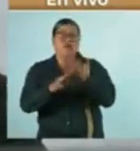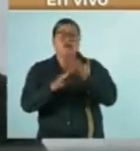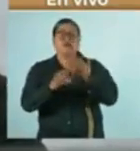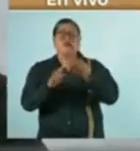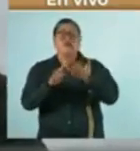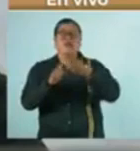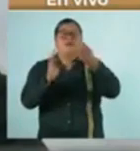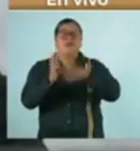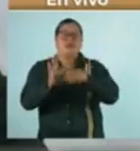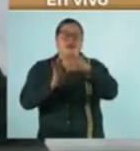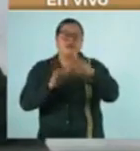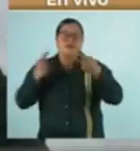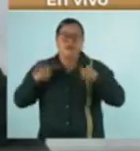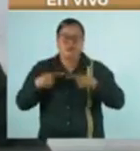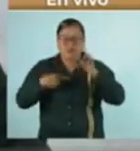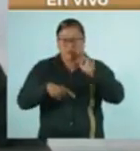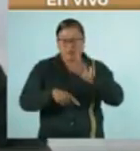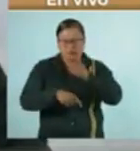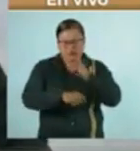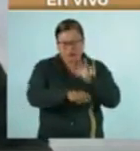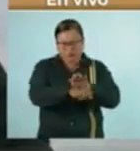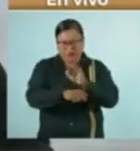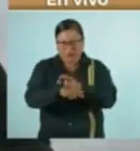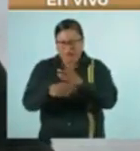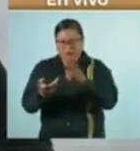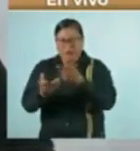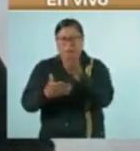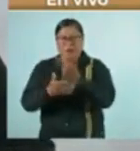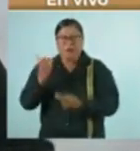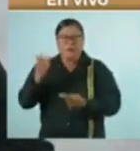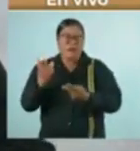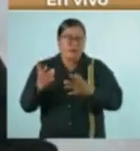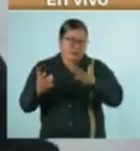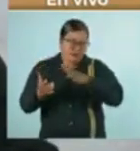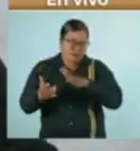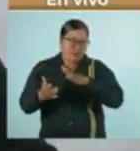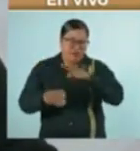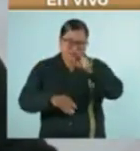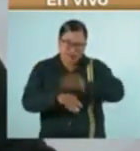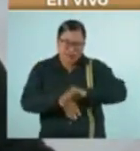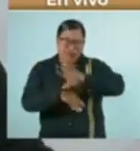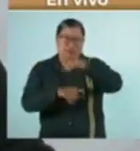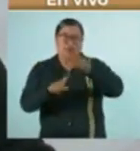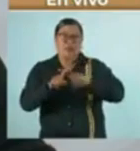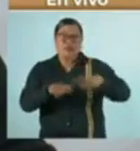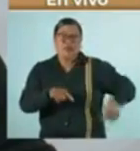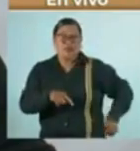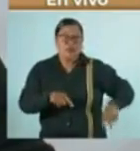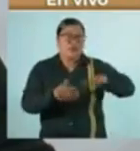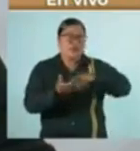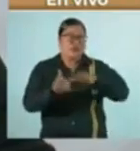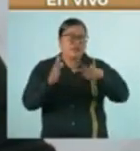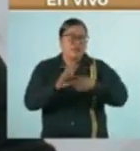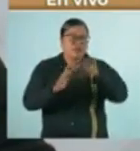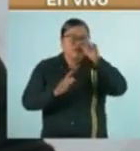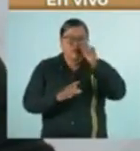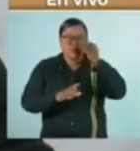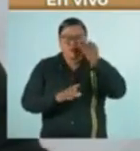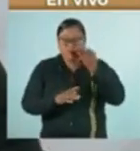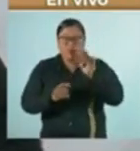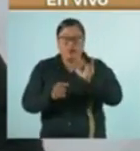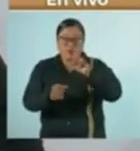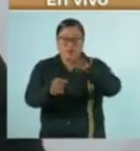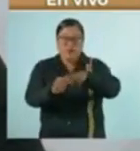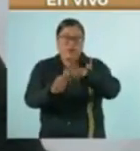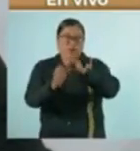1.006 beneficiarias y beneficiarios del programa social que lanzó nuestro gobernador, el ingeniero Salomón Jara Cruz, Inscripción